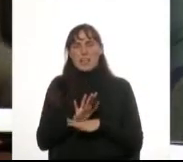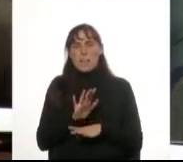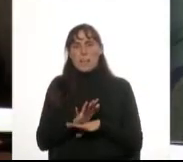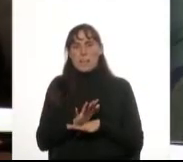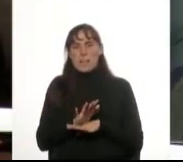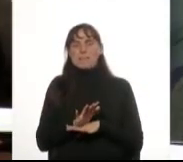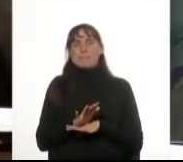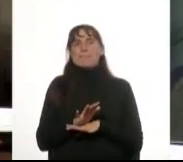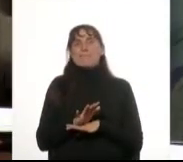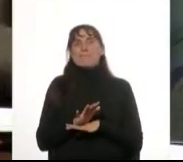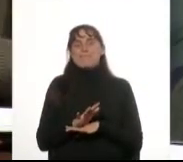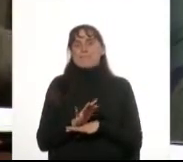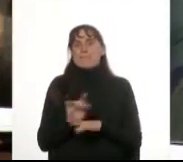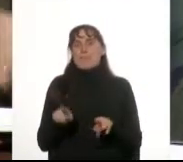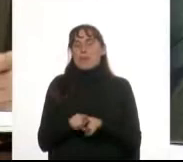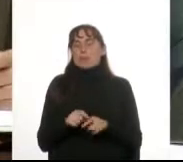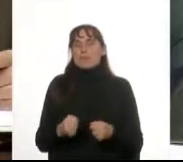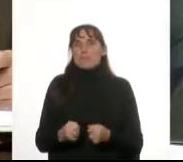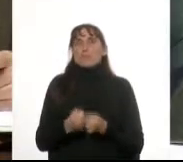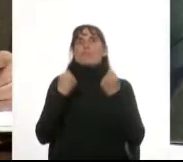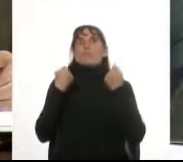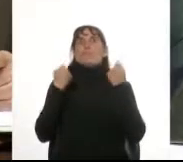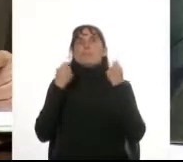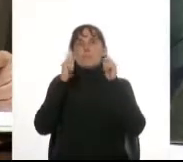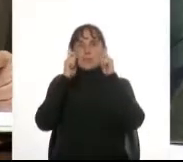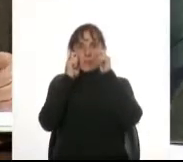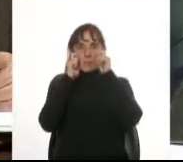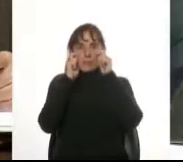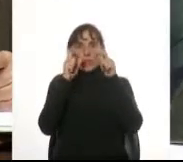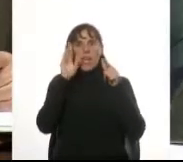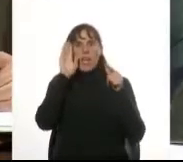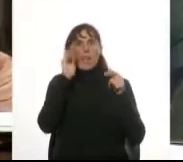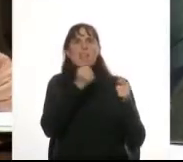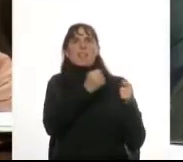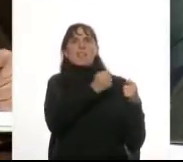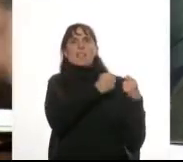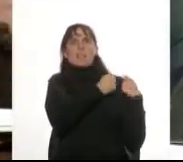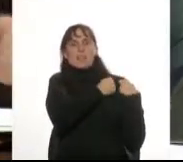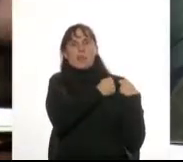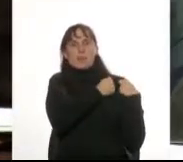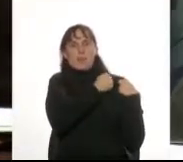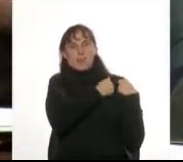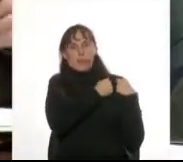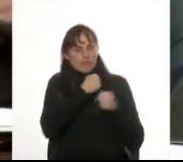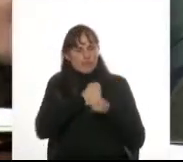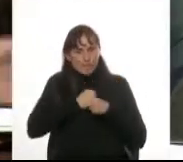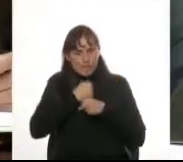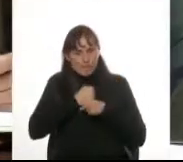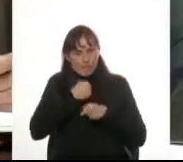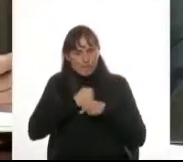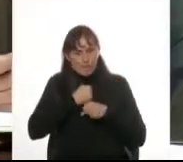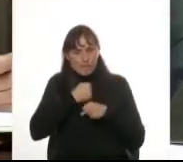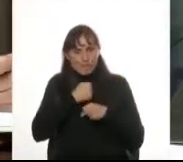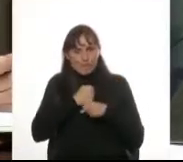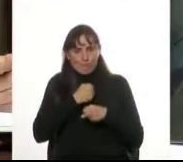que nos hizo despertar que lo que se llamaba dictadura del proletariado se termina transformando